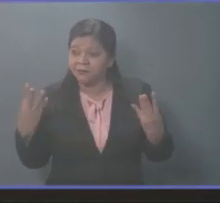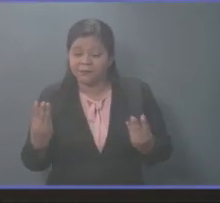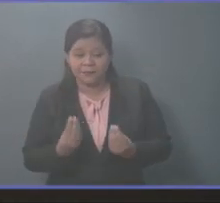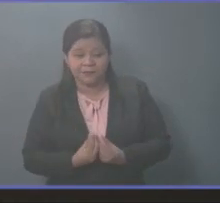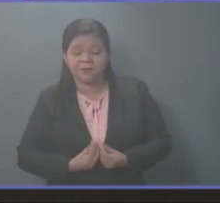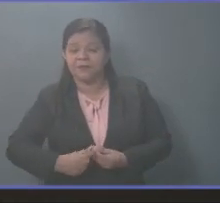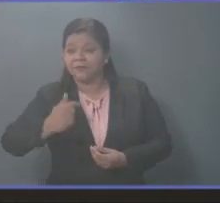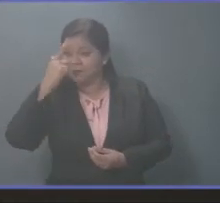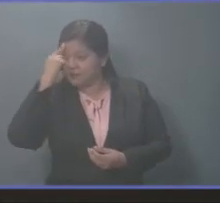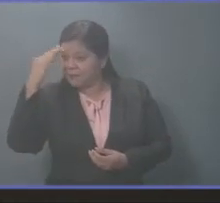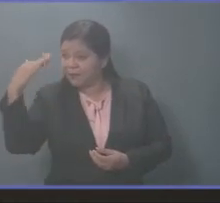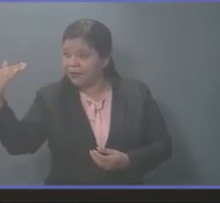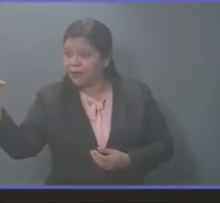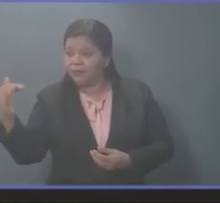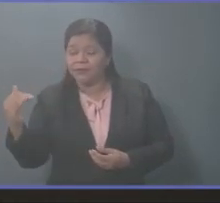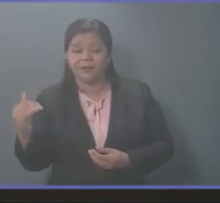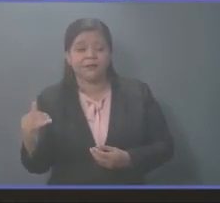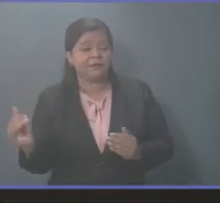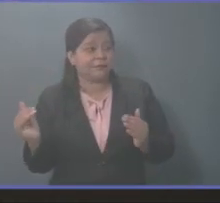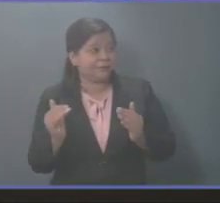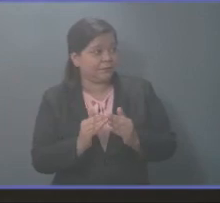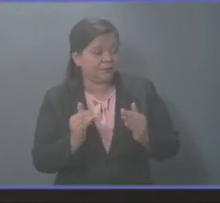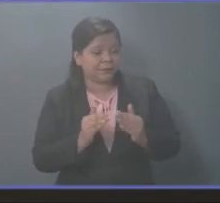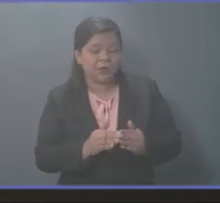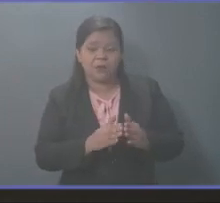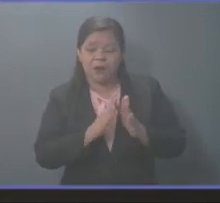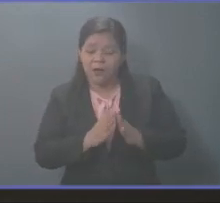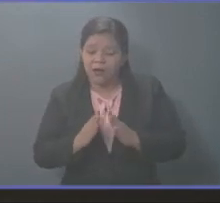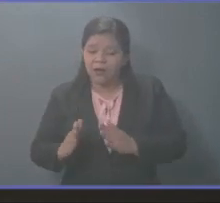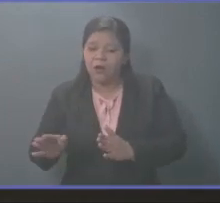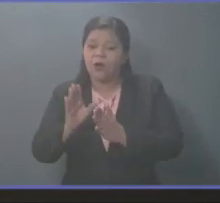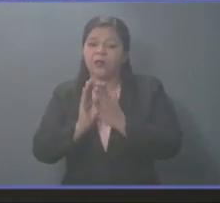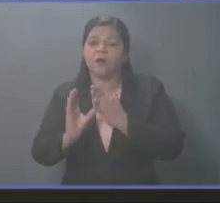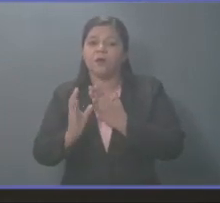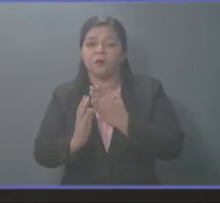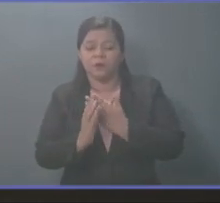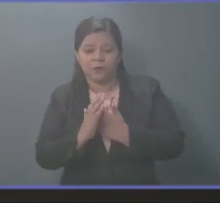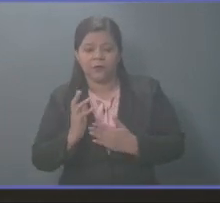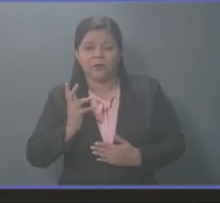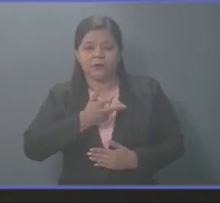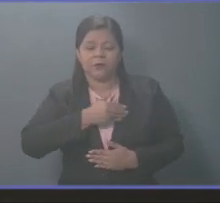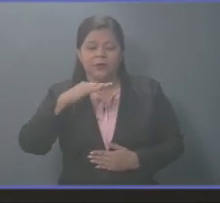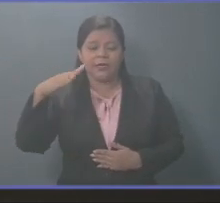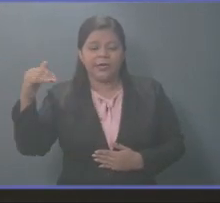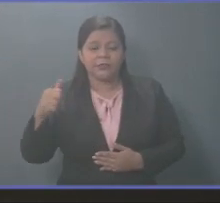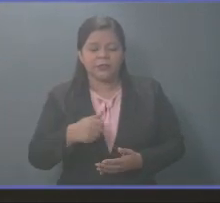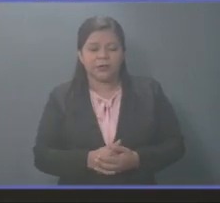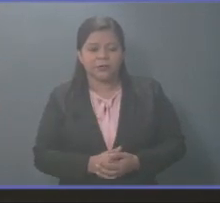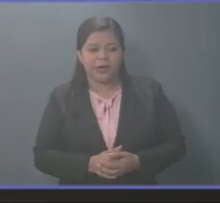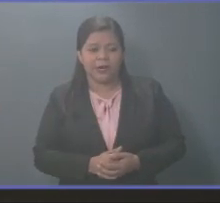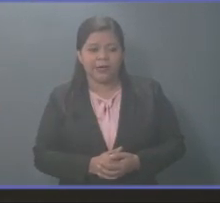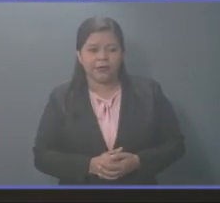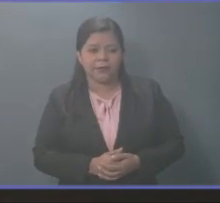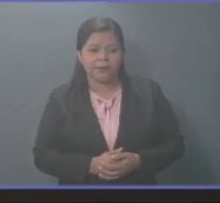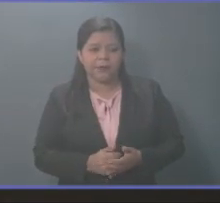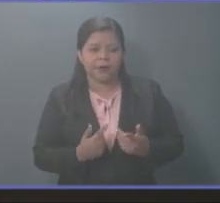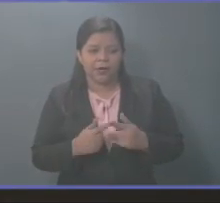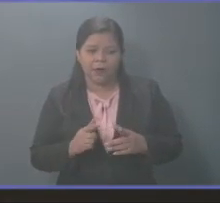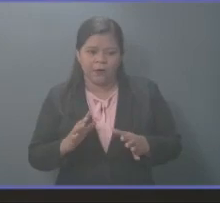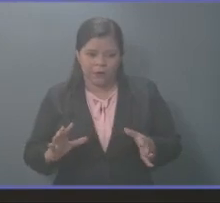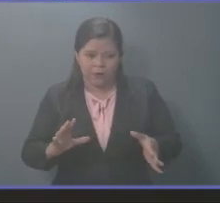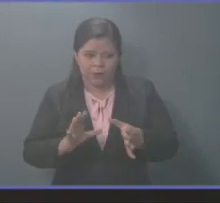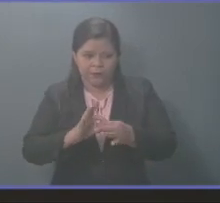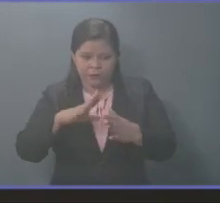orden político, en definitiva, en el orden cultural de nuestro país. Y en ninguno de